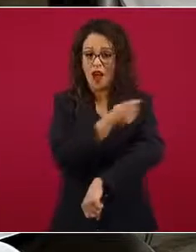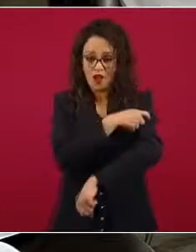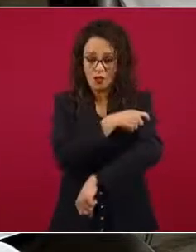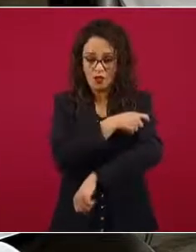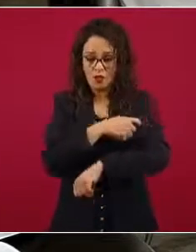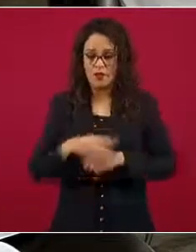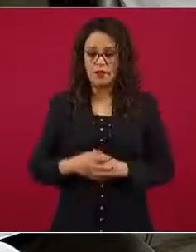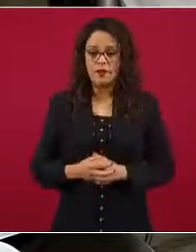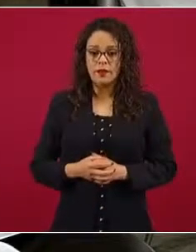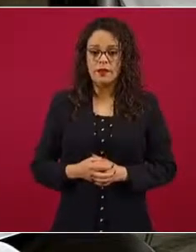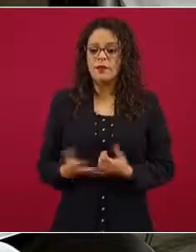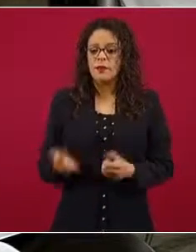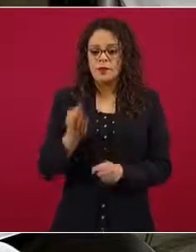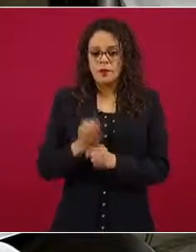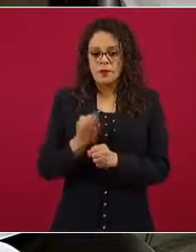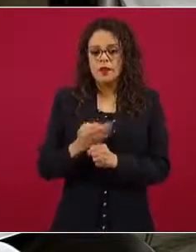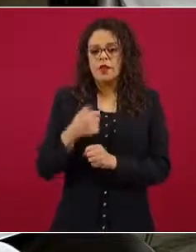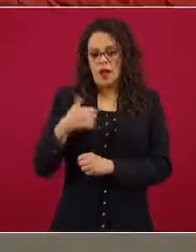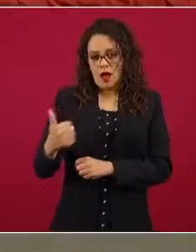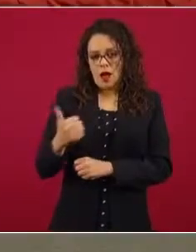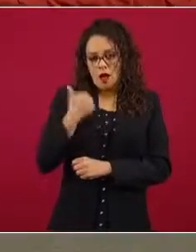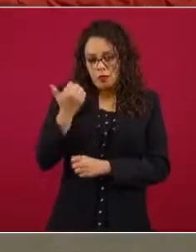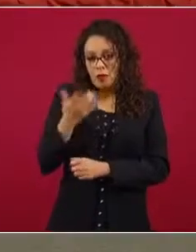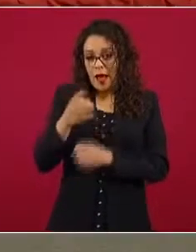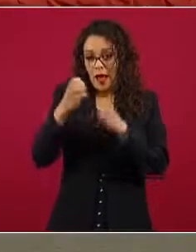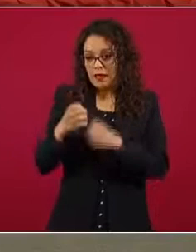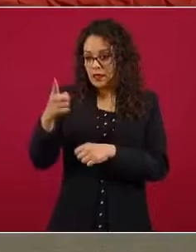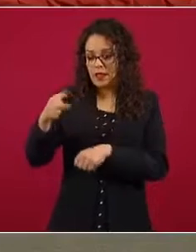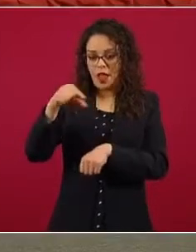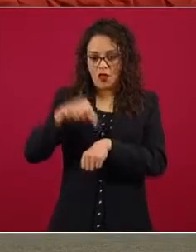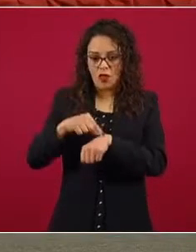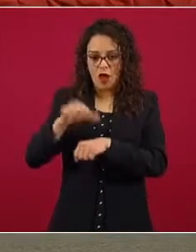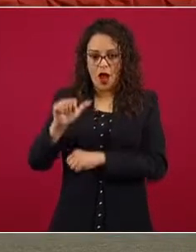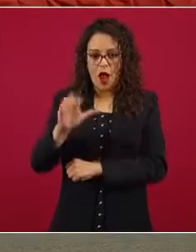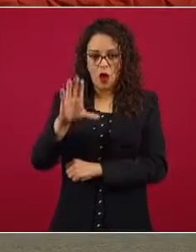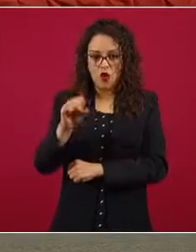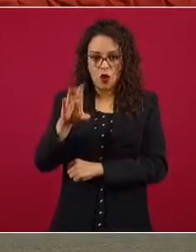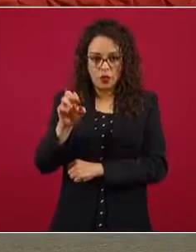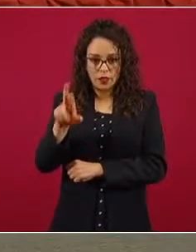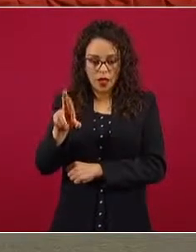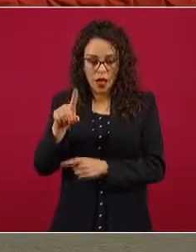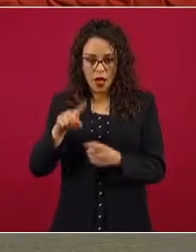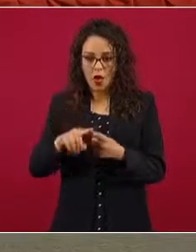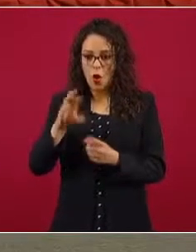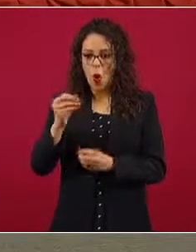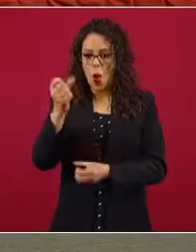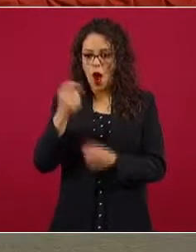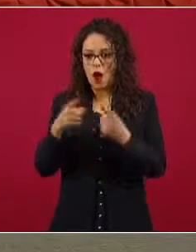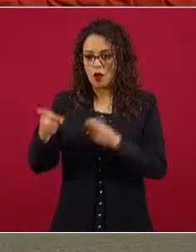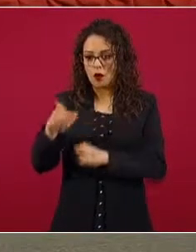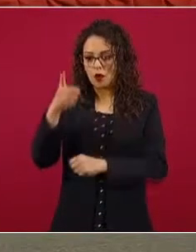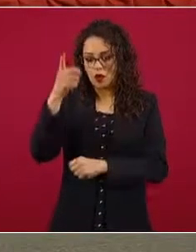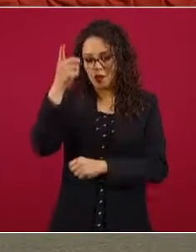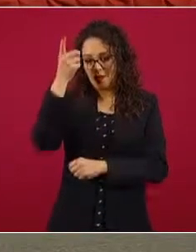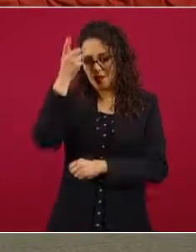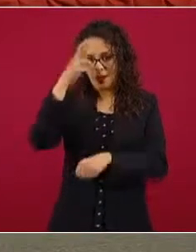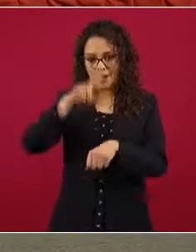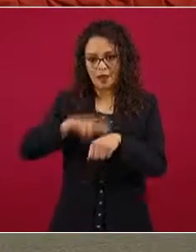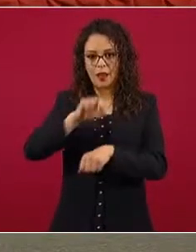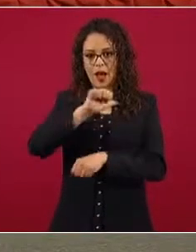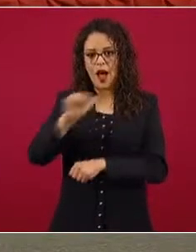aquí el doctor Alcocer o alguno de los directores del sector salud,